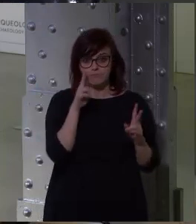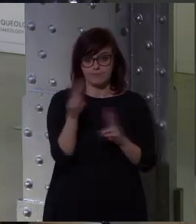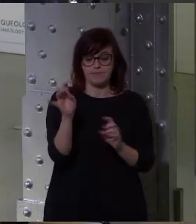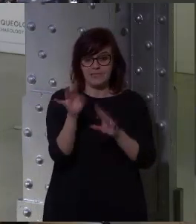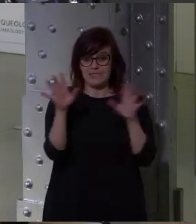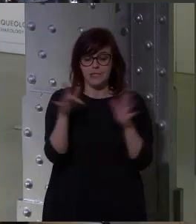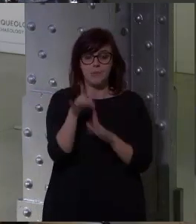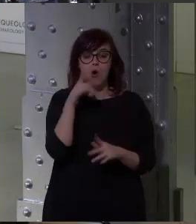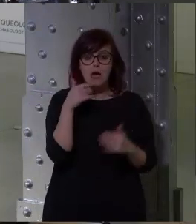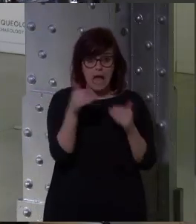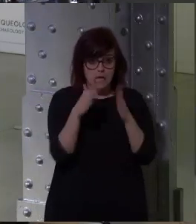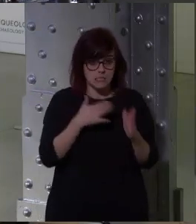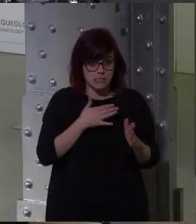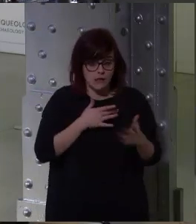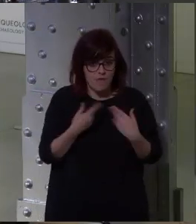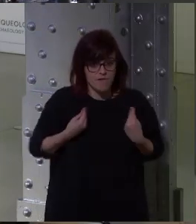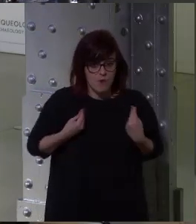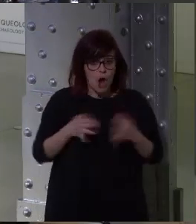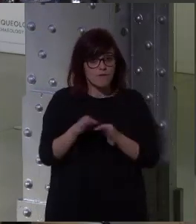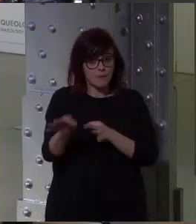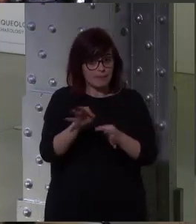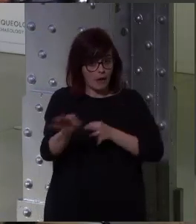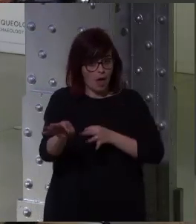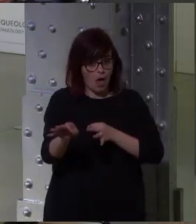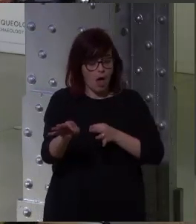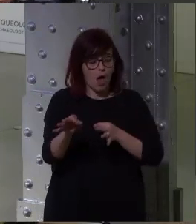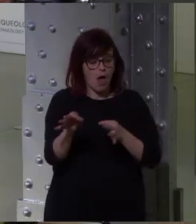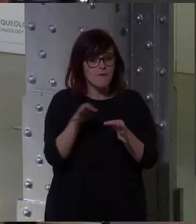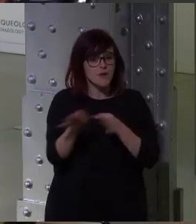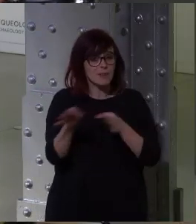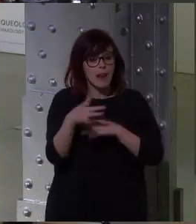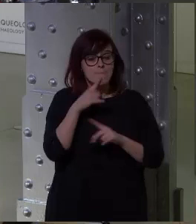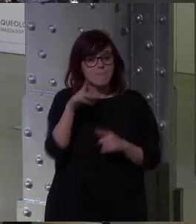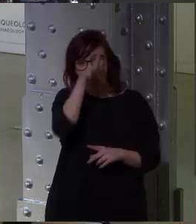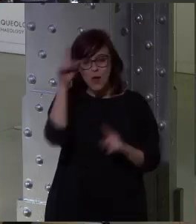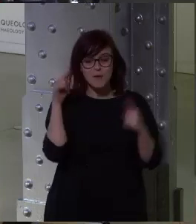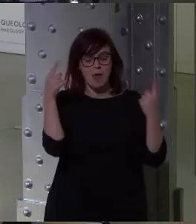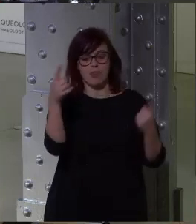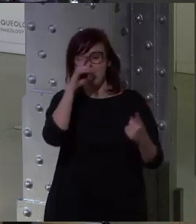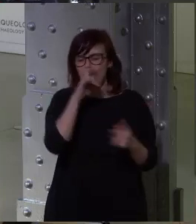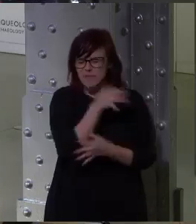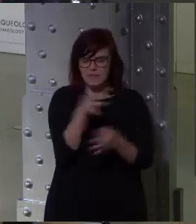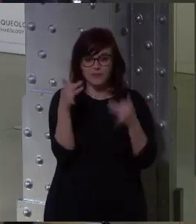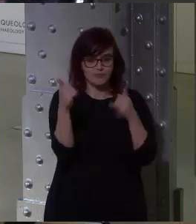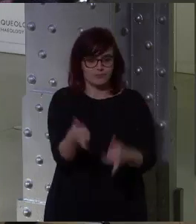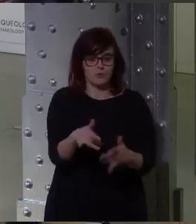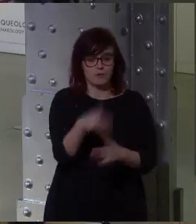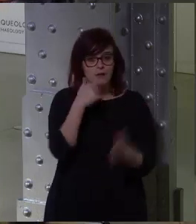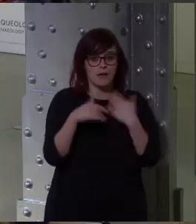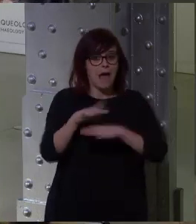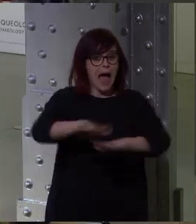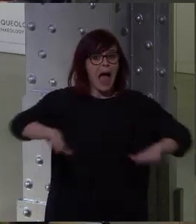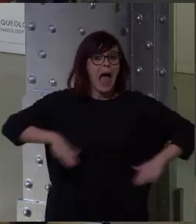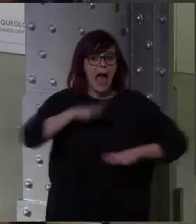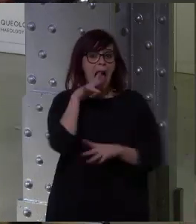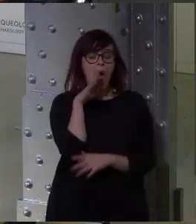en casa donde yo vivo, en Formentera, el primer verano, cuando llegué, me acuerdo perfectamente, cuando nosotros estamos todo el día en el